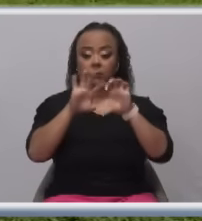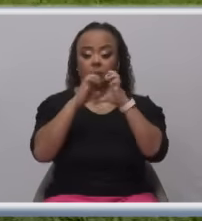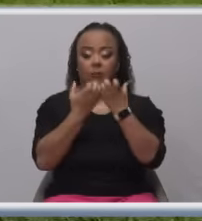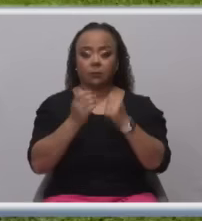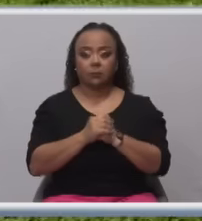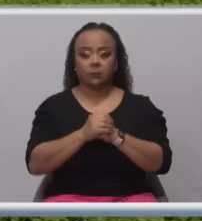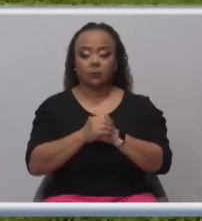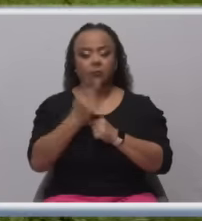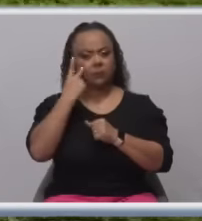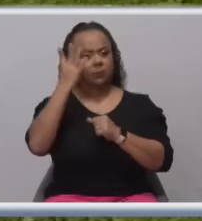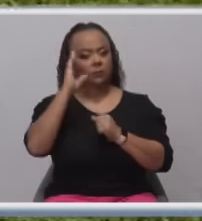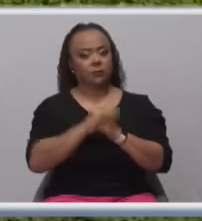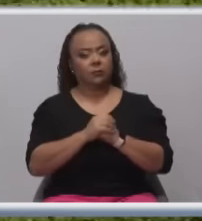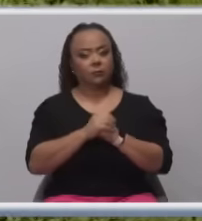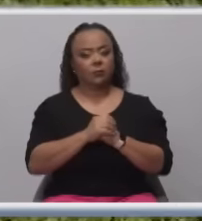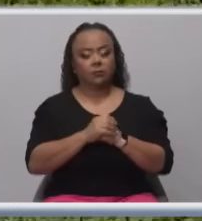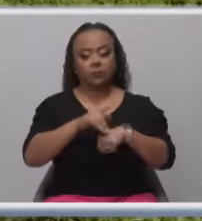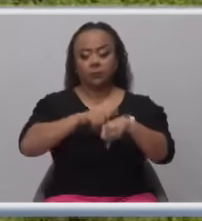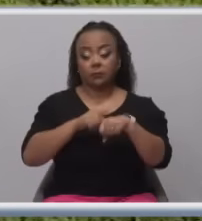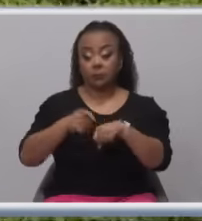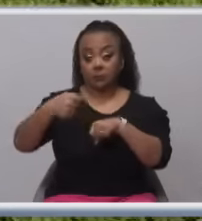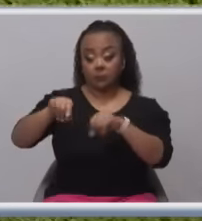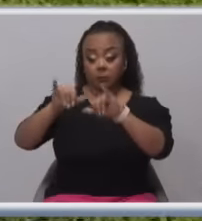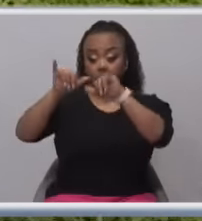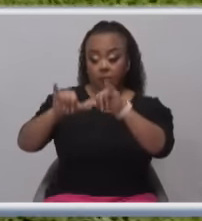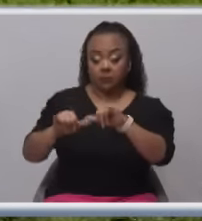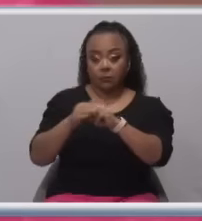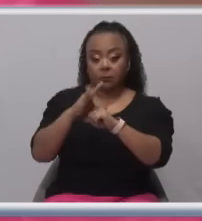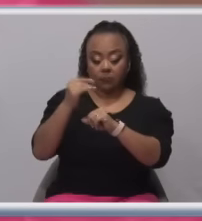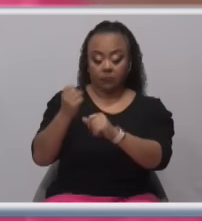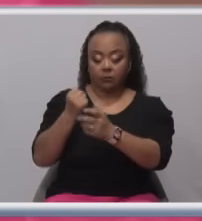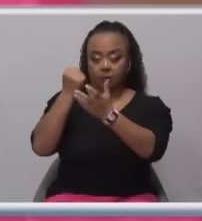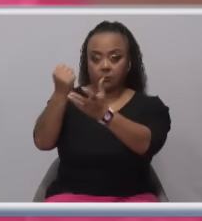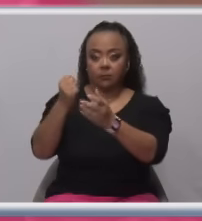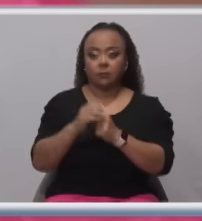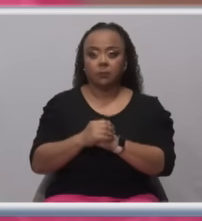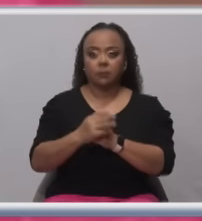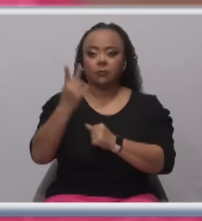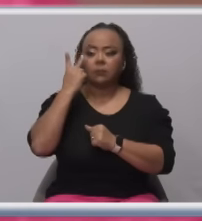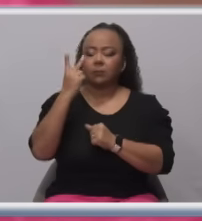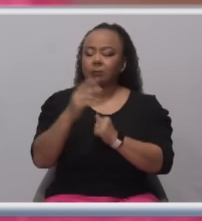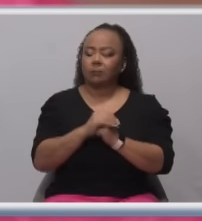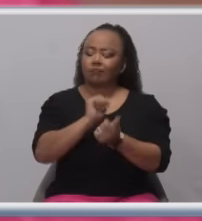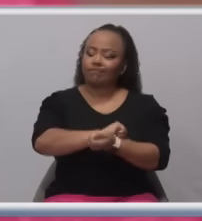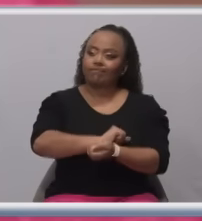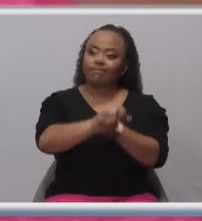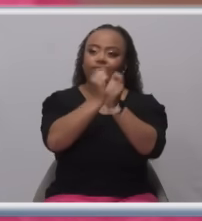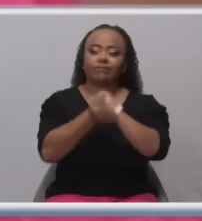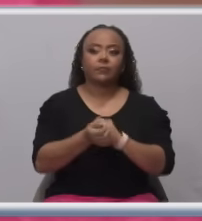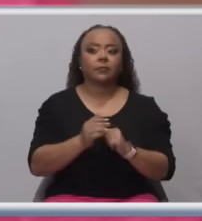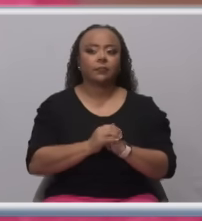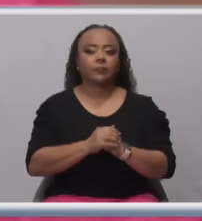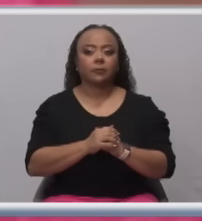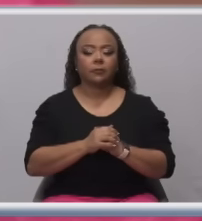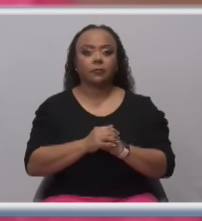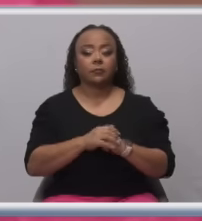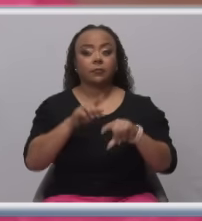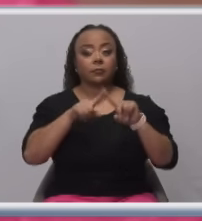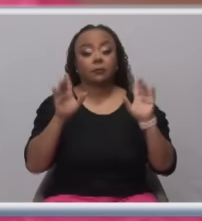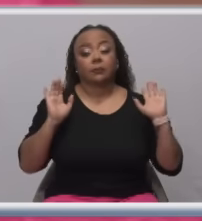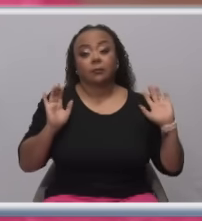hubieras que cuando el tiempo que ellos estuvieron y ellos invirtieron se vio un gran cambio un gran cambio pero